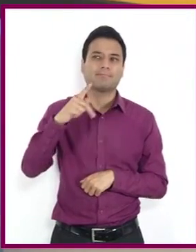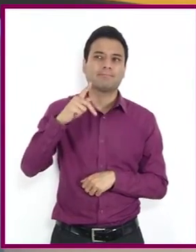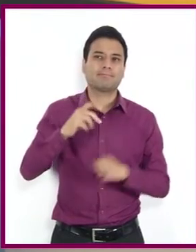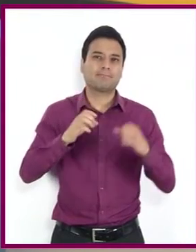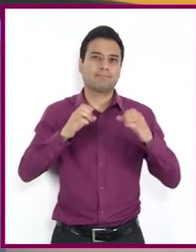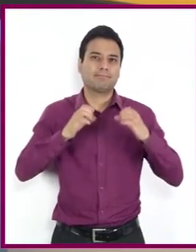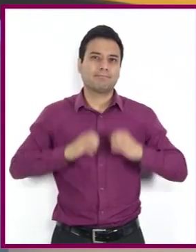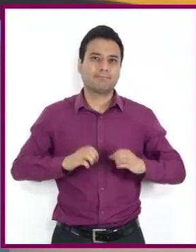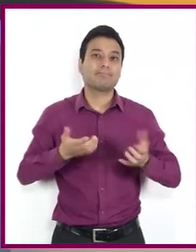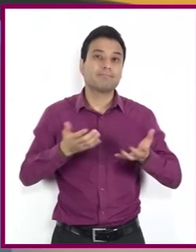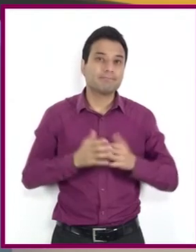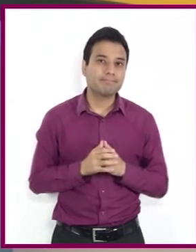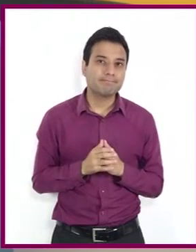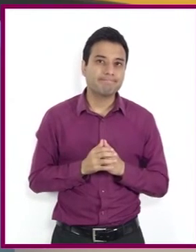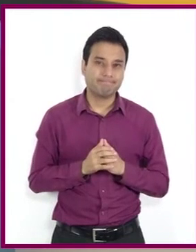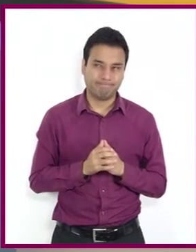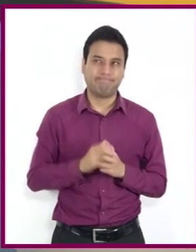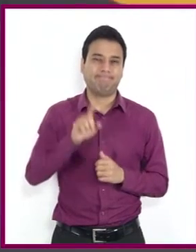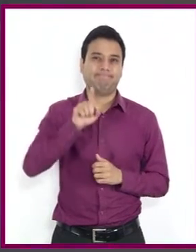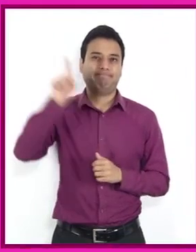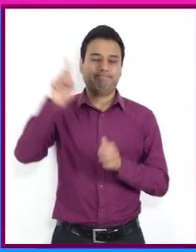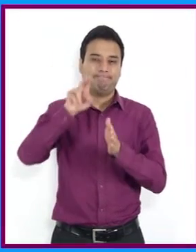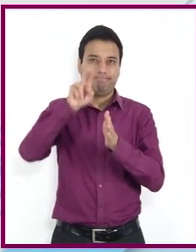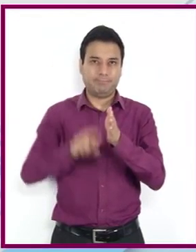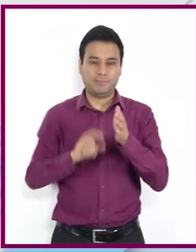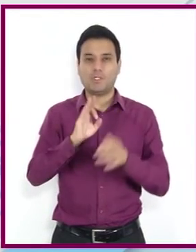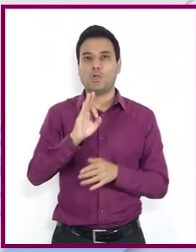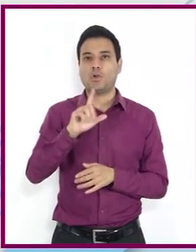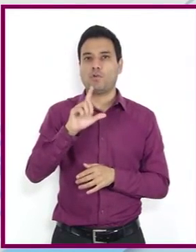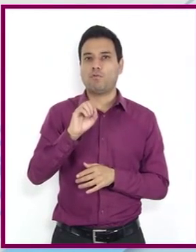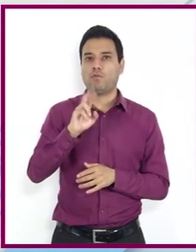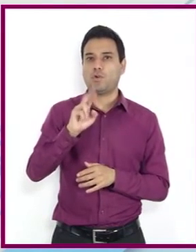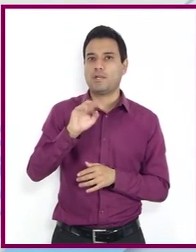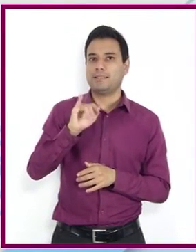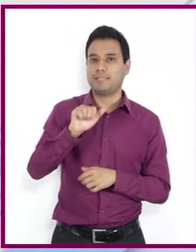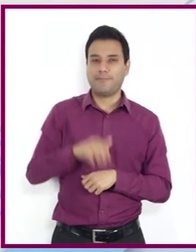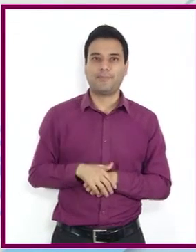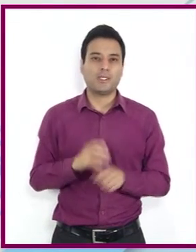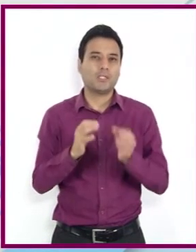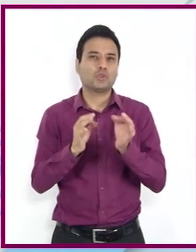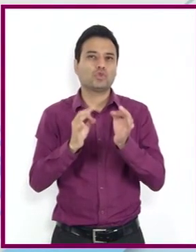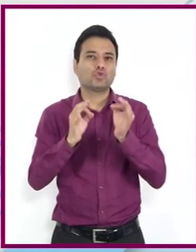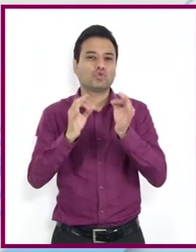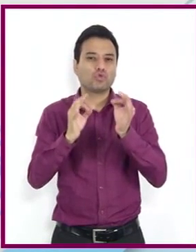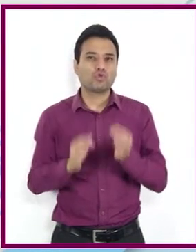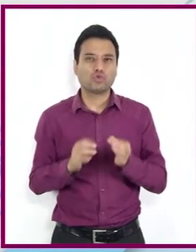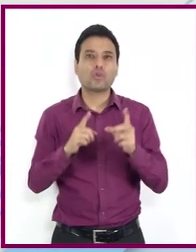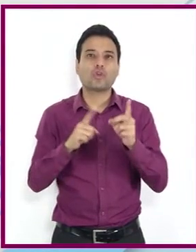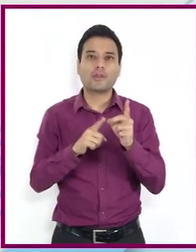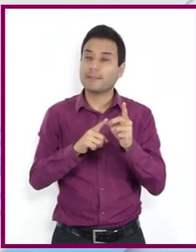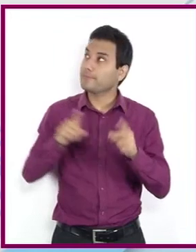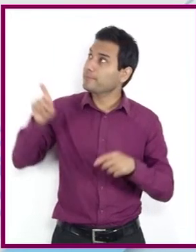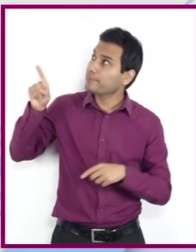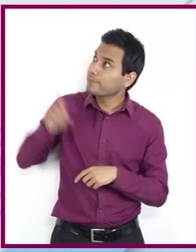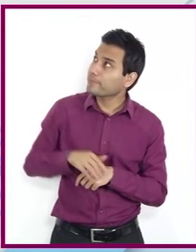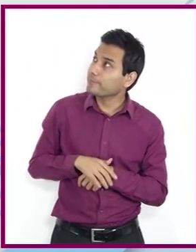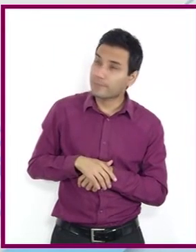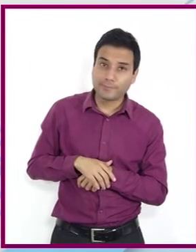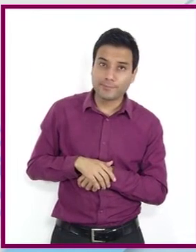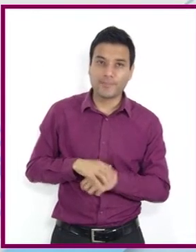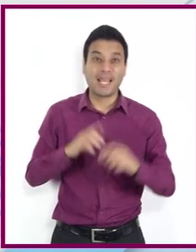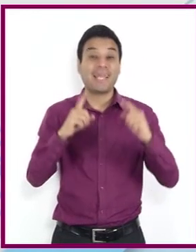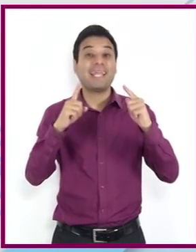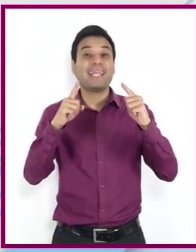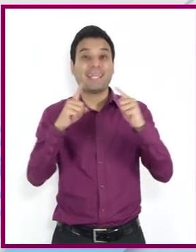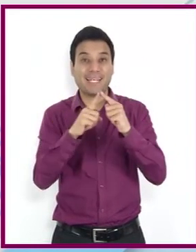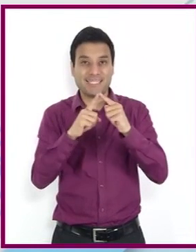es inhumado en Florencia el 9 de enero. Sus restos descansan en su mausoleo construido en su honor dentro de la